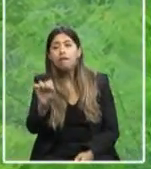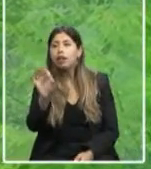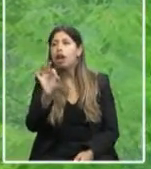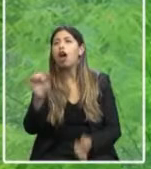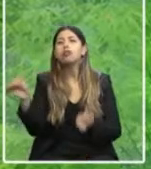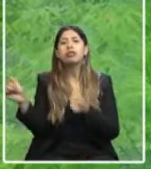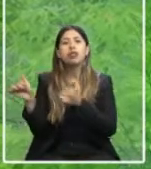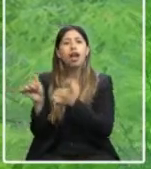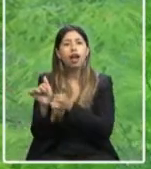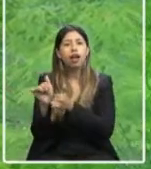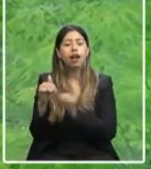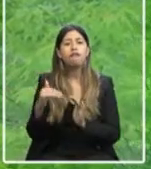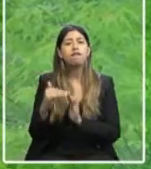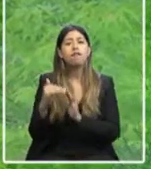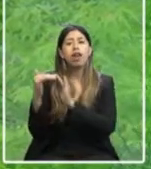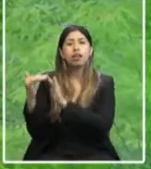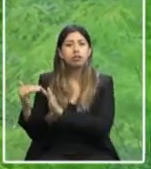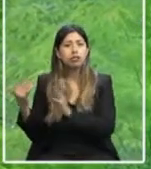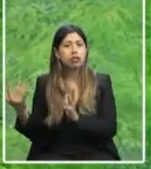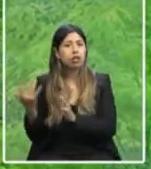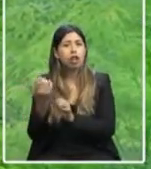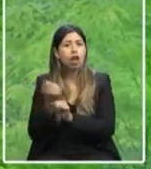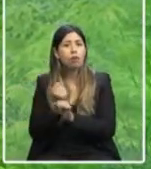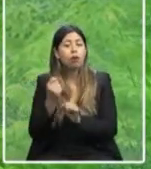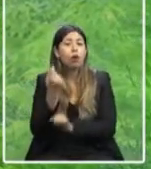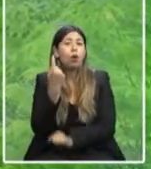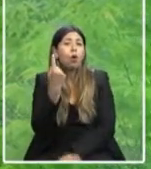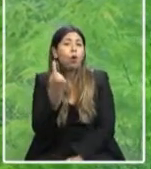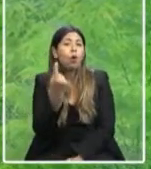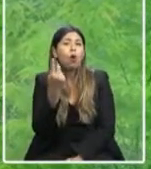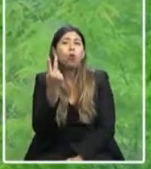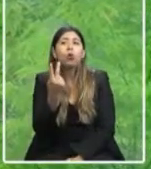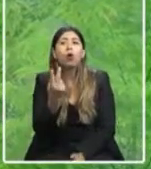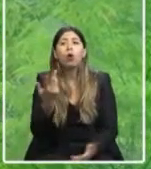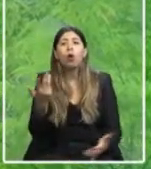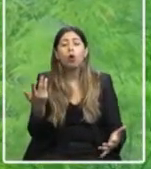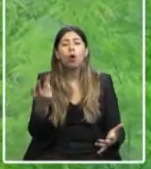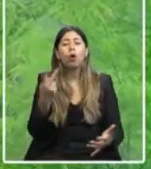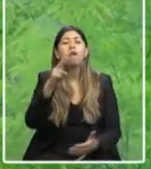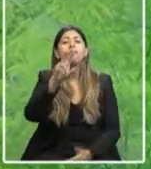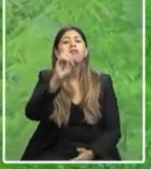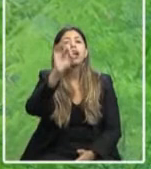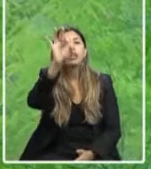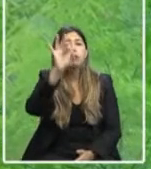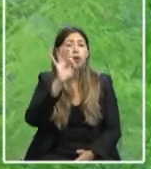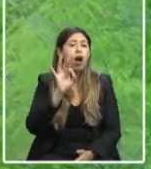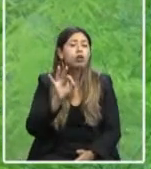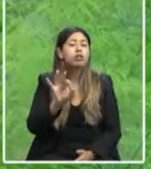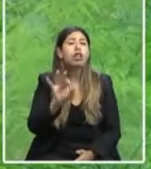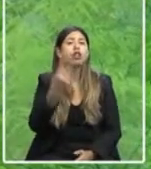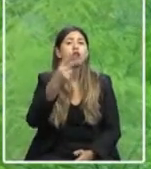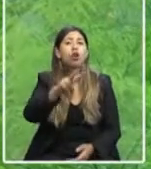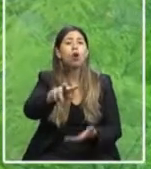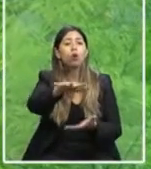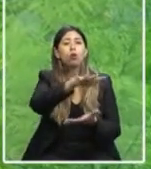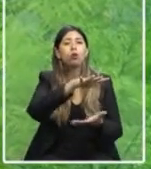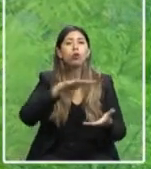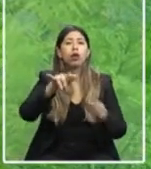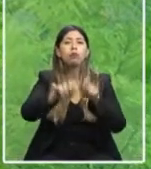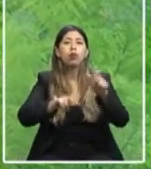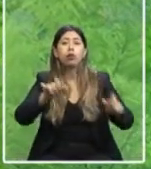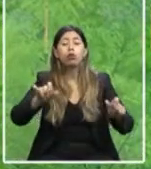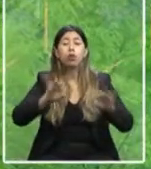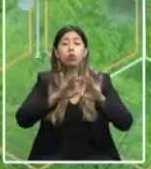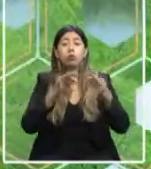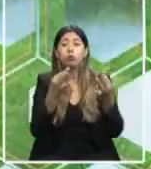cercanos, vecinos en nuestra región, apenas lleguen a 10 o el 20% de su población totalmente